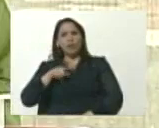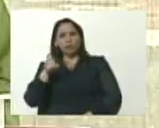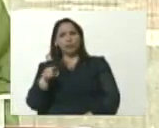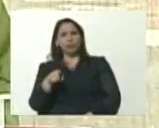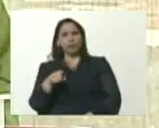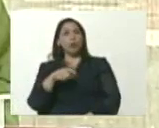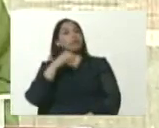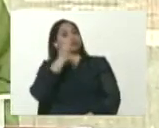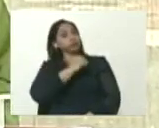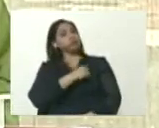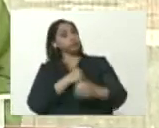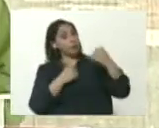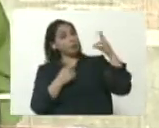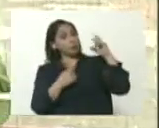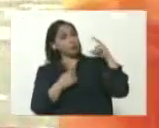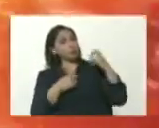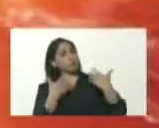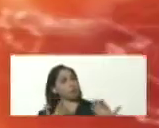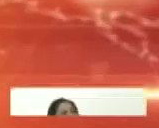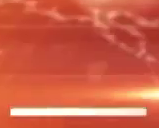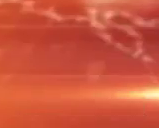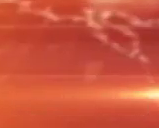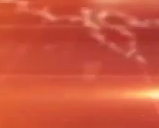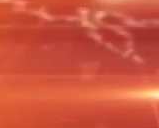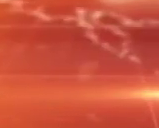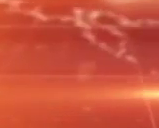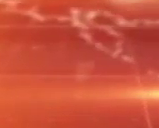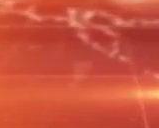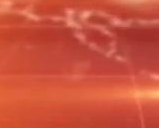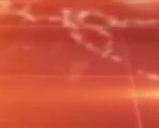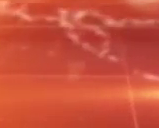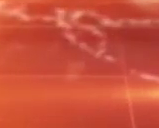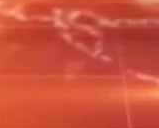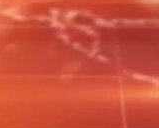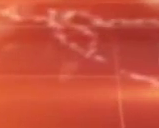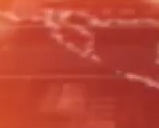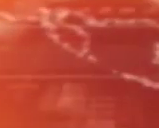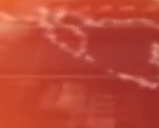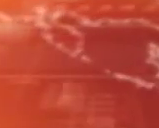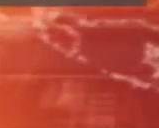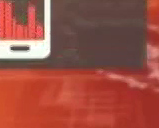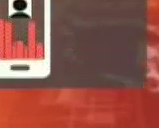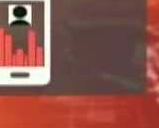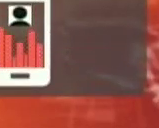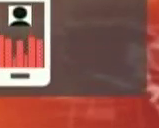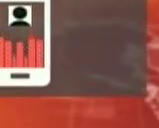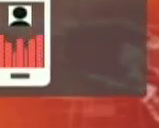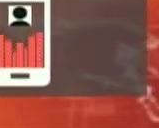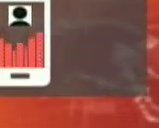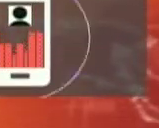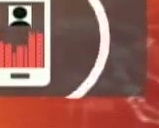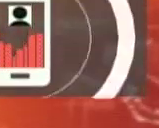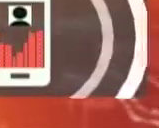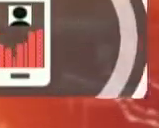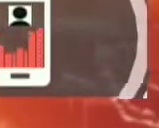Sí, mi presidente, lo estoy oyendo, mi camarada, mi comandante en jefe. Qué felicidad saludarte. ¿Cómo está tu